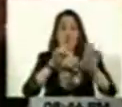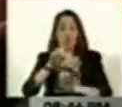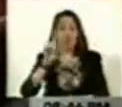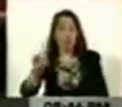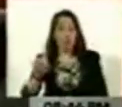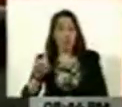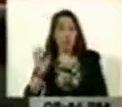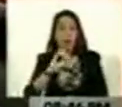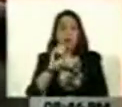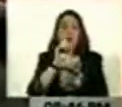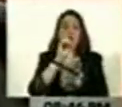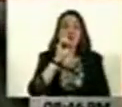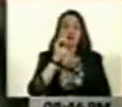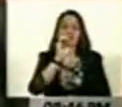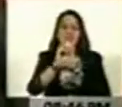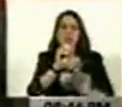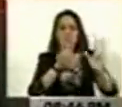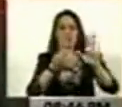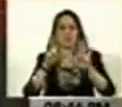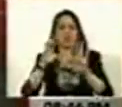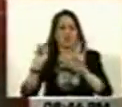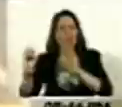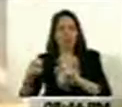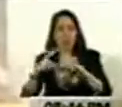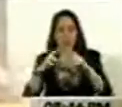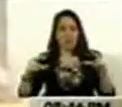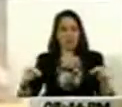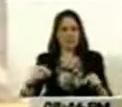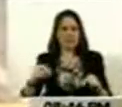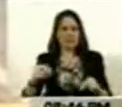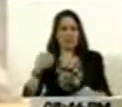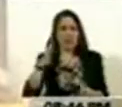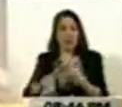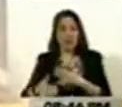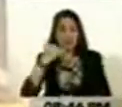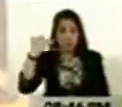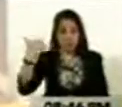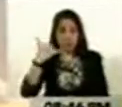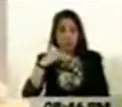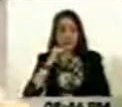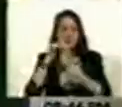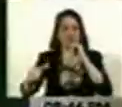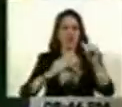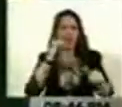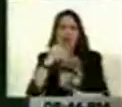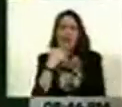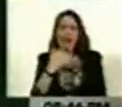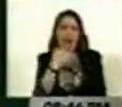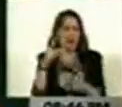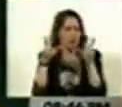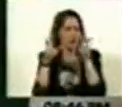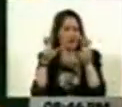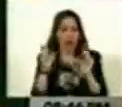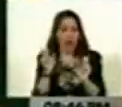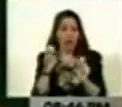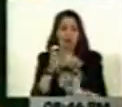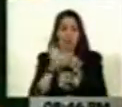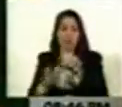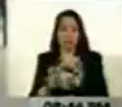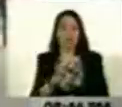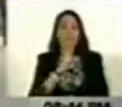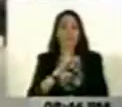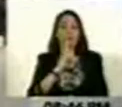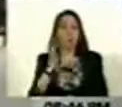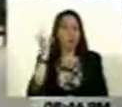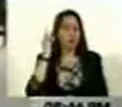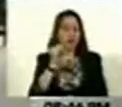número 0800 PC Civil 1 para que la población pueda denunciar cualquier anormalidad. Desde el estado Barinas, Ana